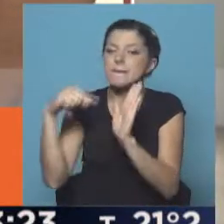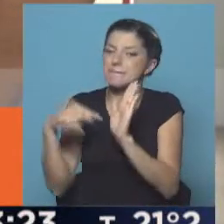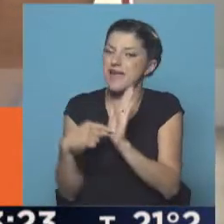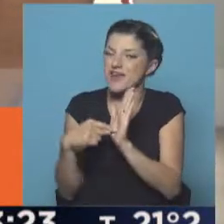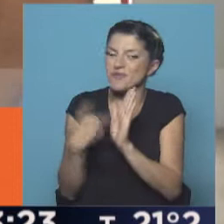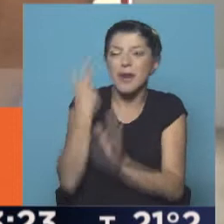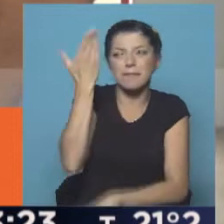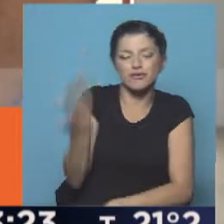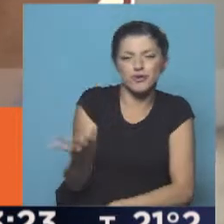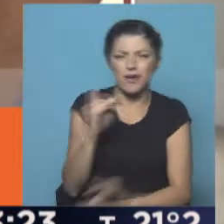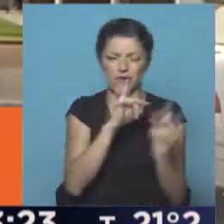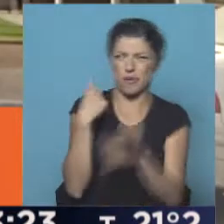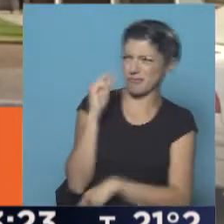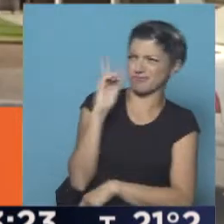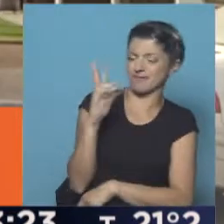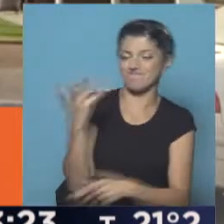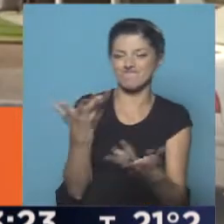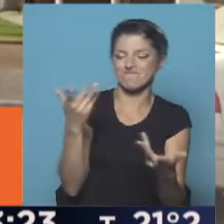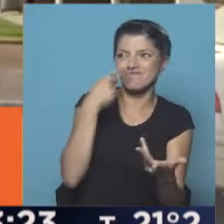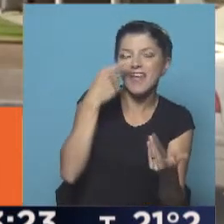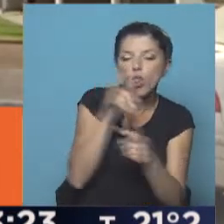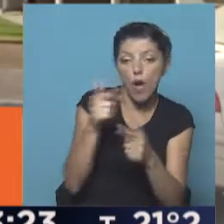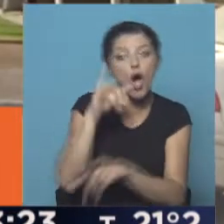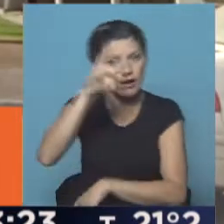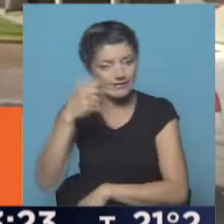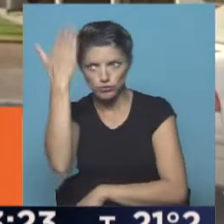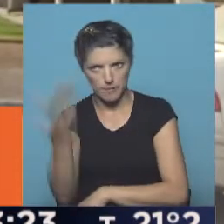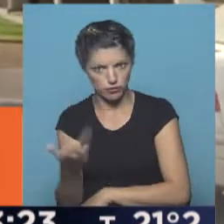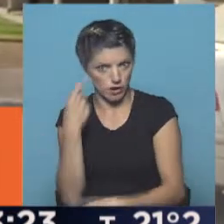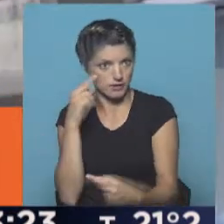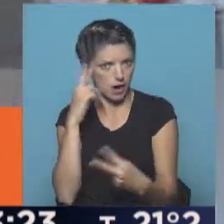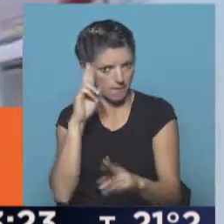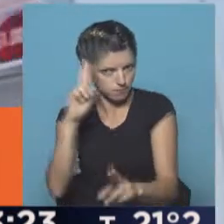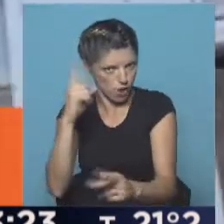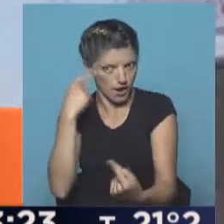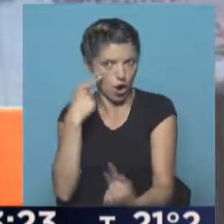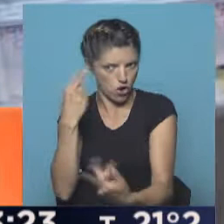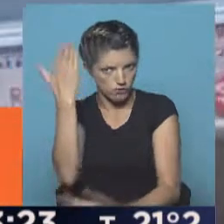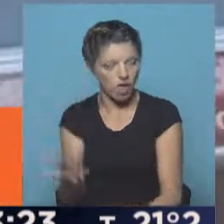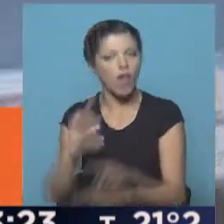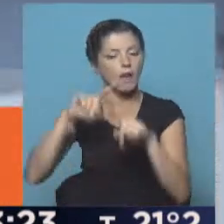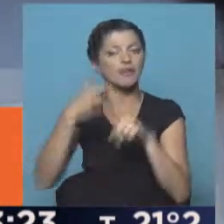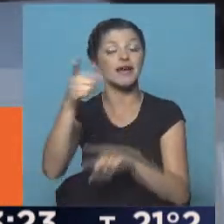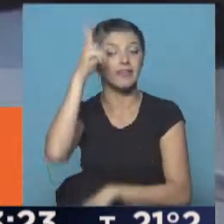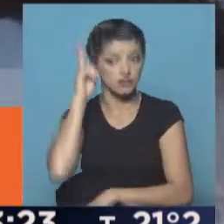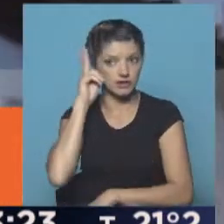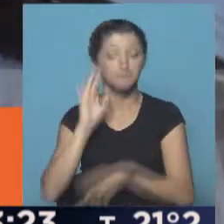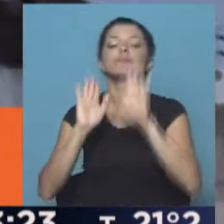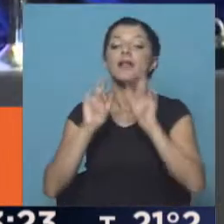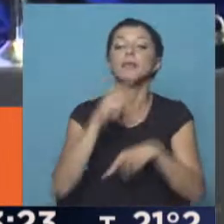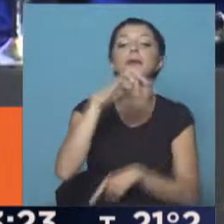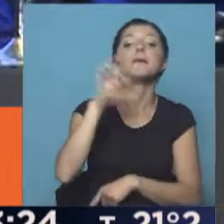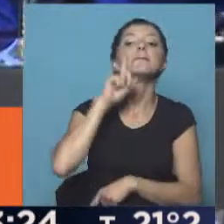alguien que entusiasme a la juventud, aunque sea un hombre respetado y prestigioso de la política chilena. También Sebastián Piñera, que gobernó el